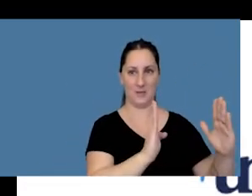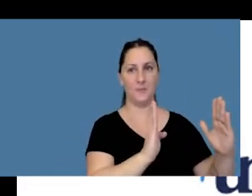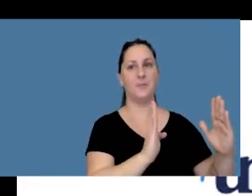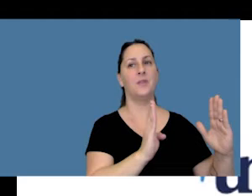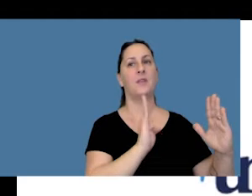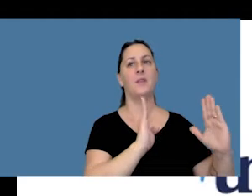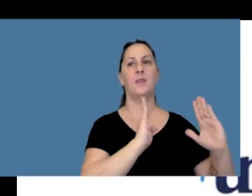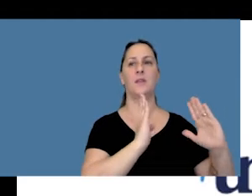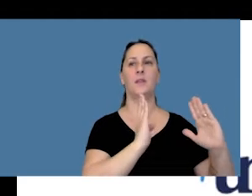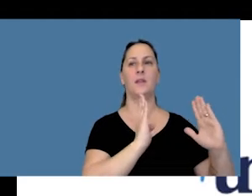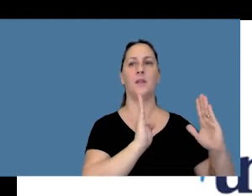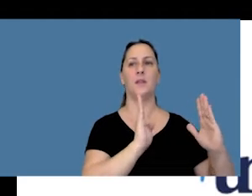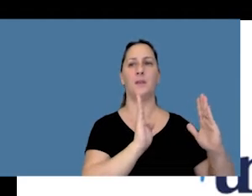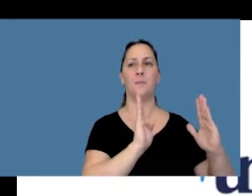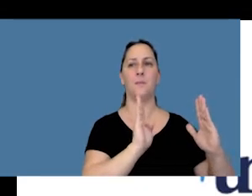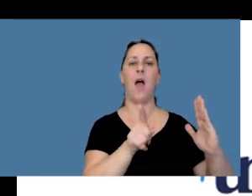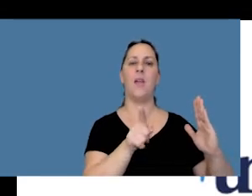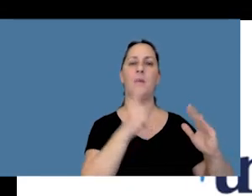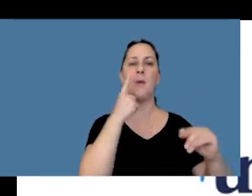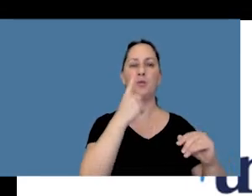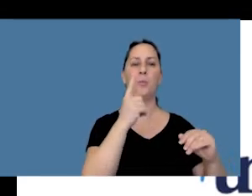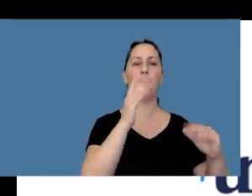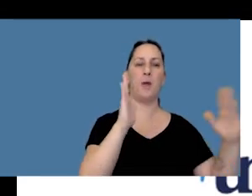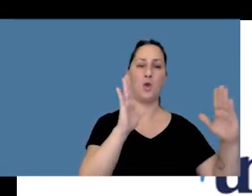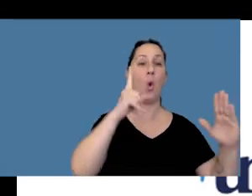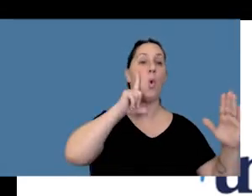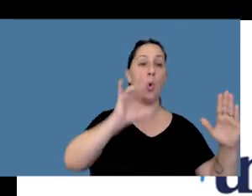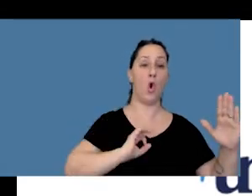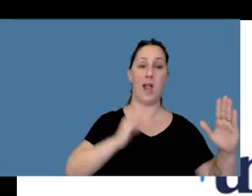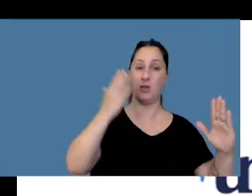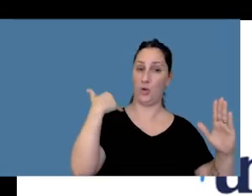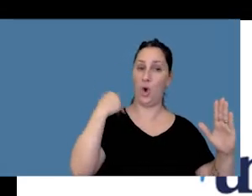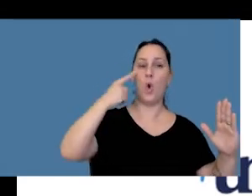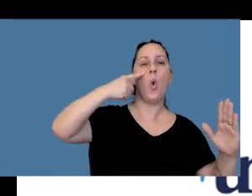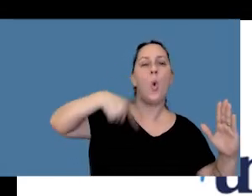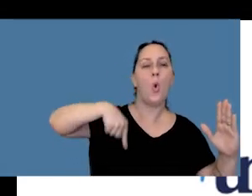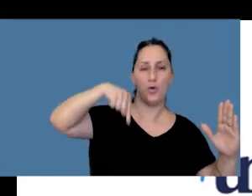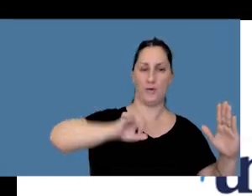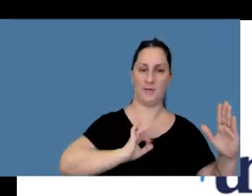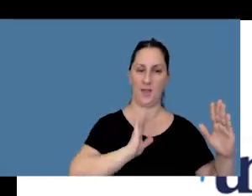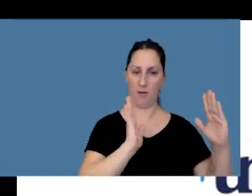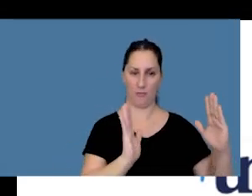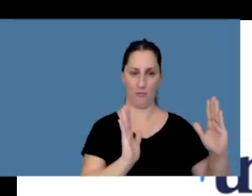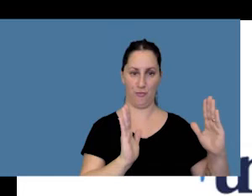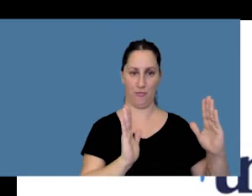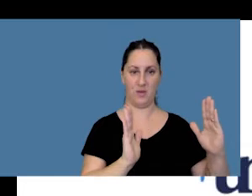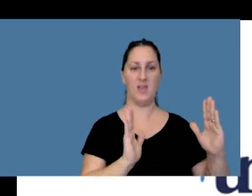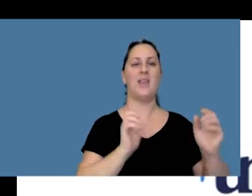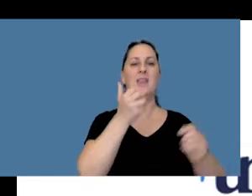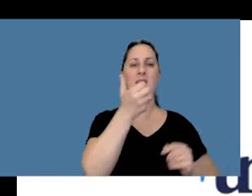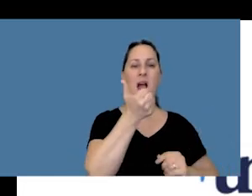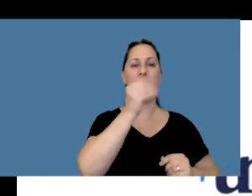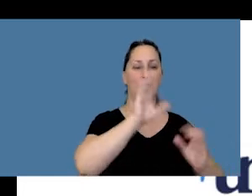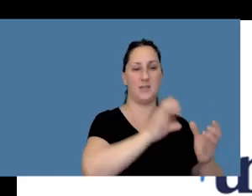tomar los periodos de julio del año anterior a junio de ese año y la recategorización se